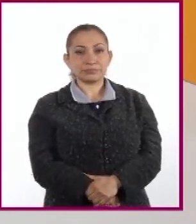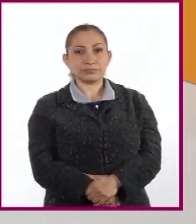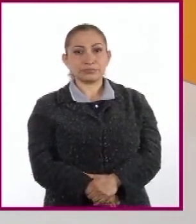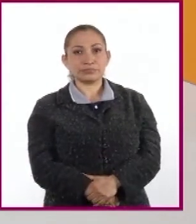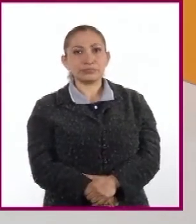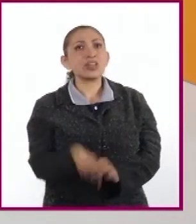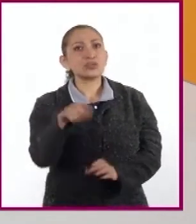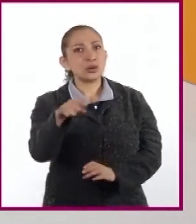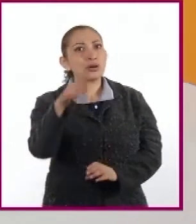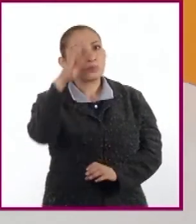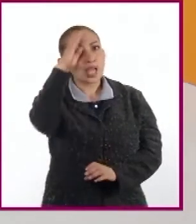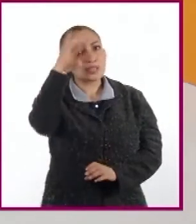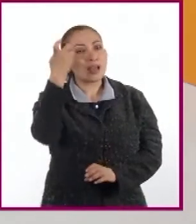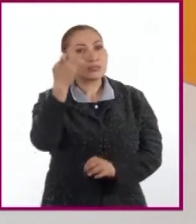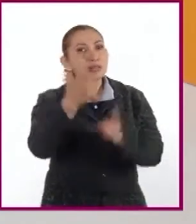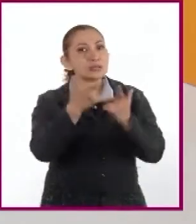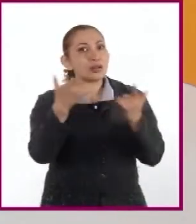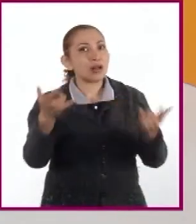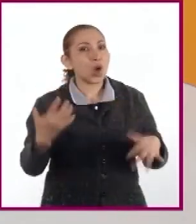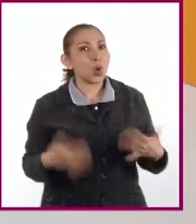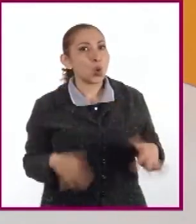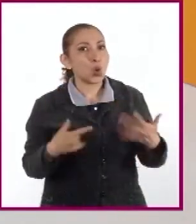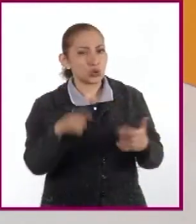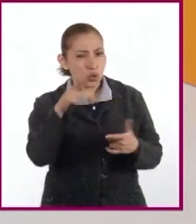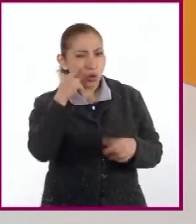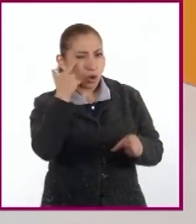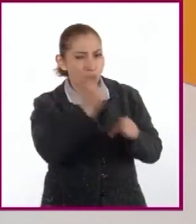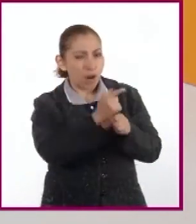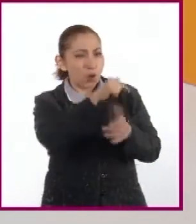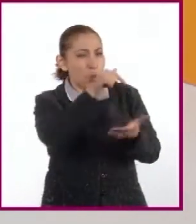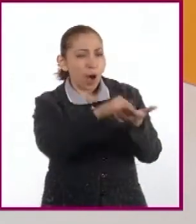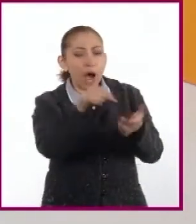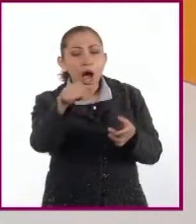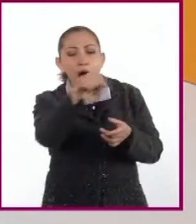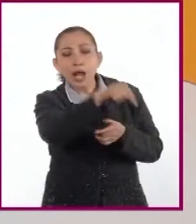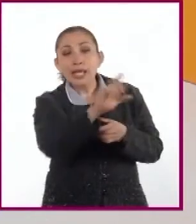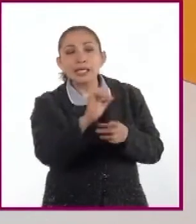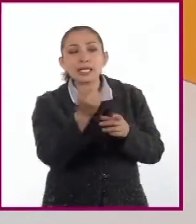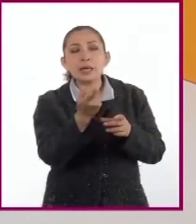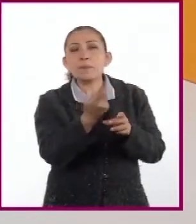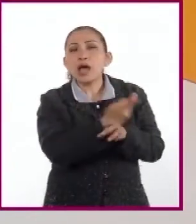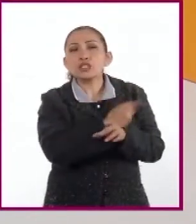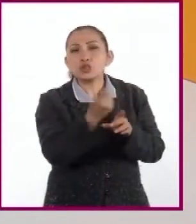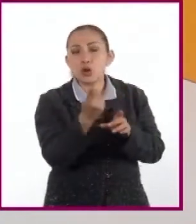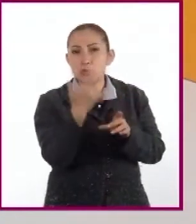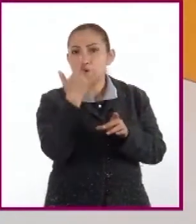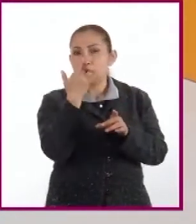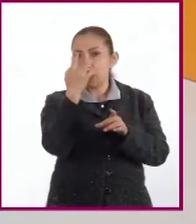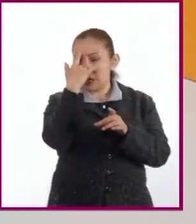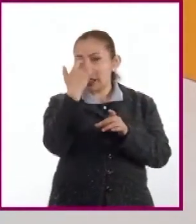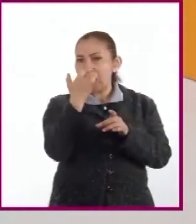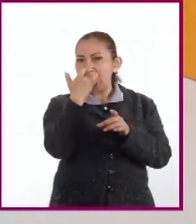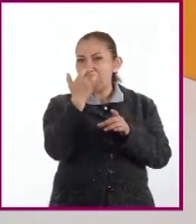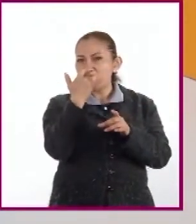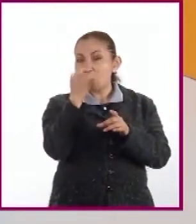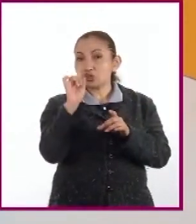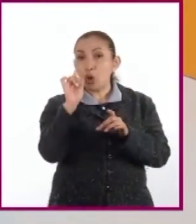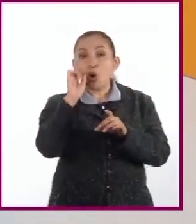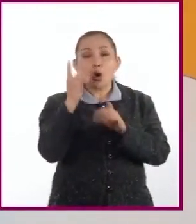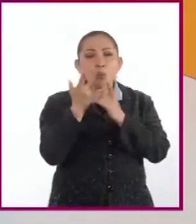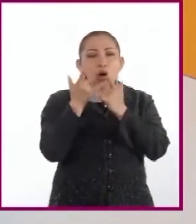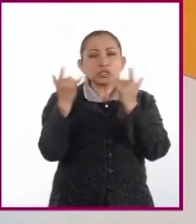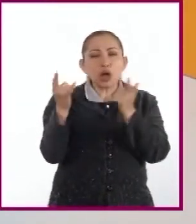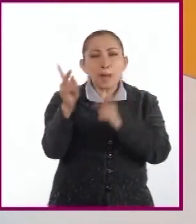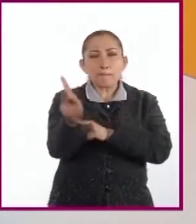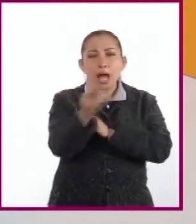¿Qué les está pareciendo la historia? ¿Lograron ubicar los lugares y la situación paranormal? Yo había oído una versión